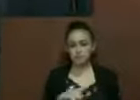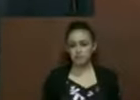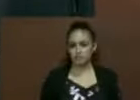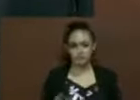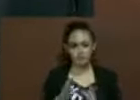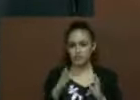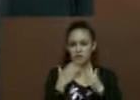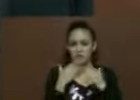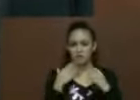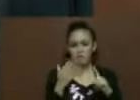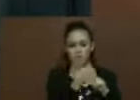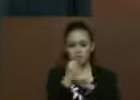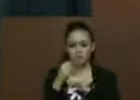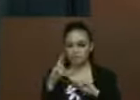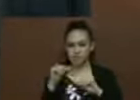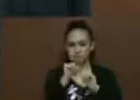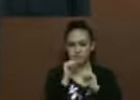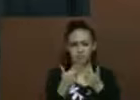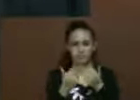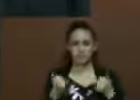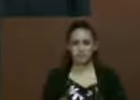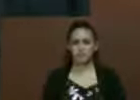no hay nadie retenido. Salud.